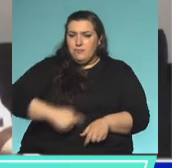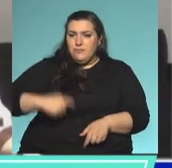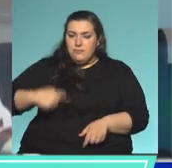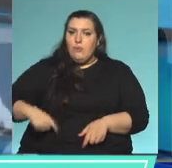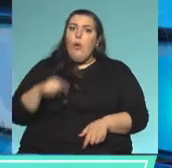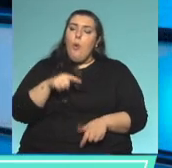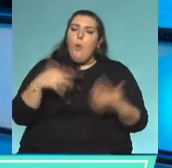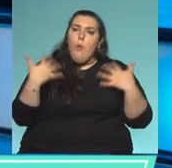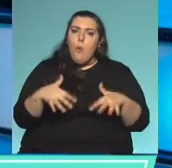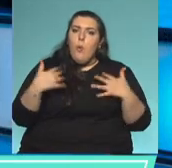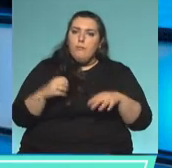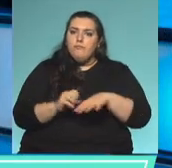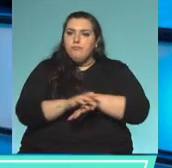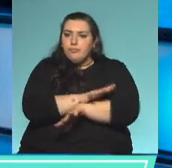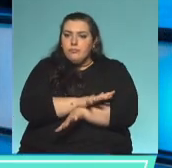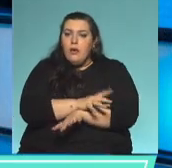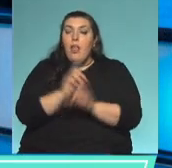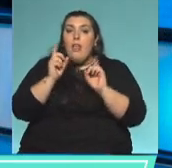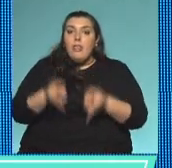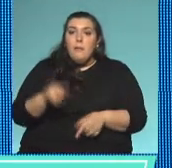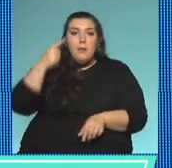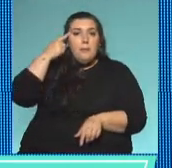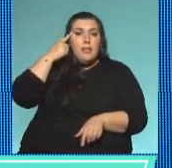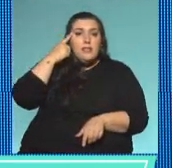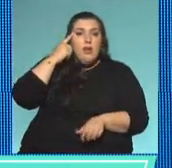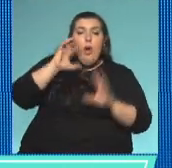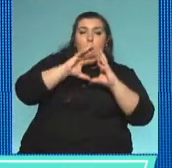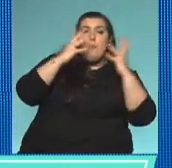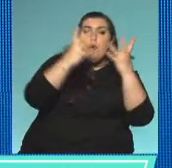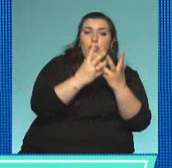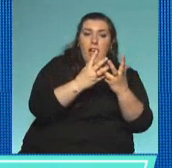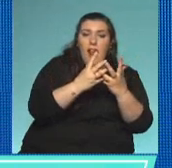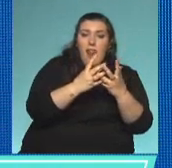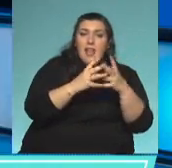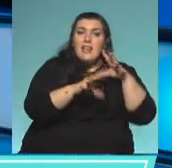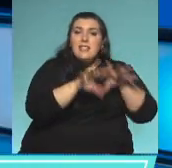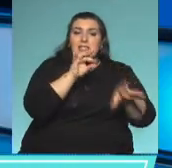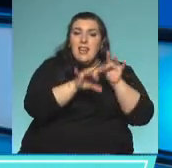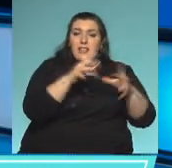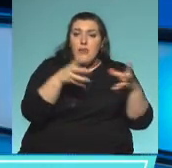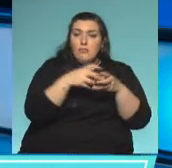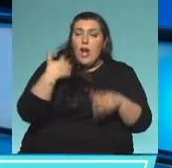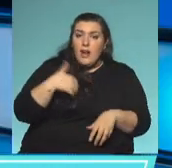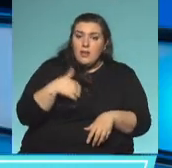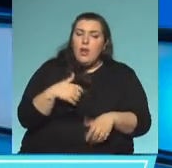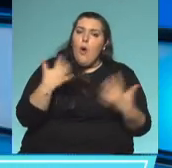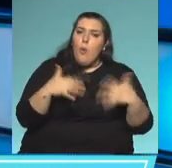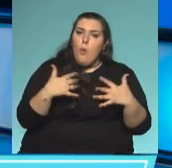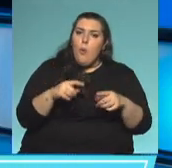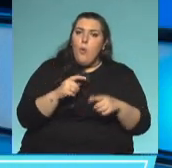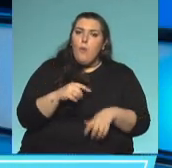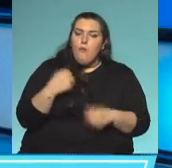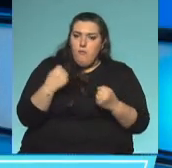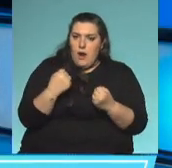El sueño, me imagino también el mundial jugado con la selección. Qué importante eso. Pero ya lo hiciste alguna vez, te